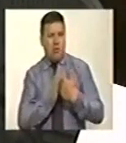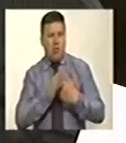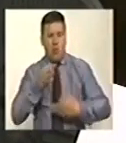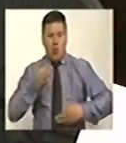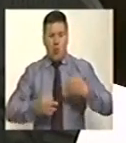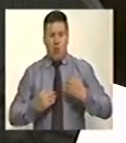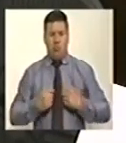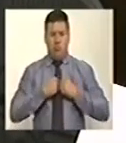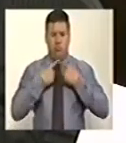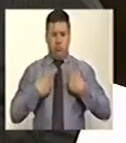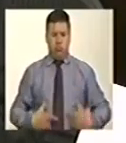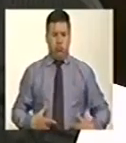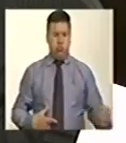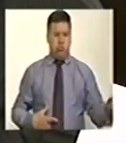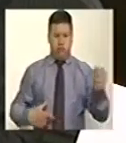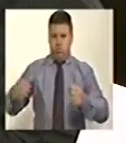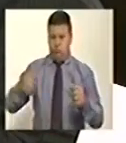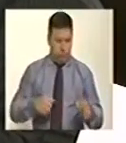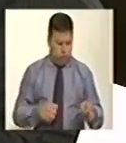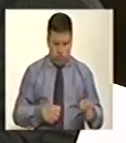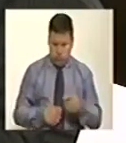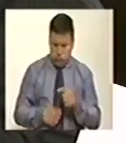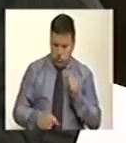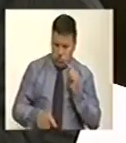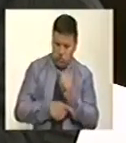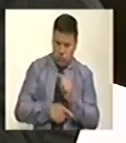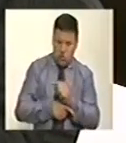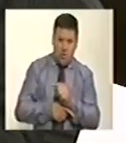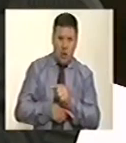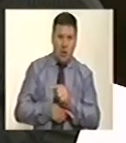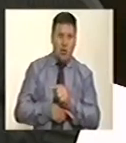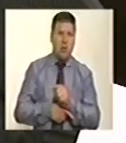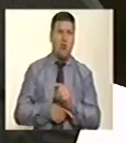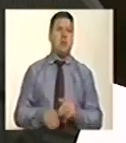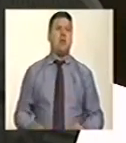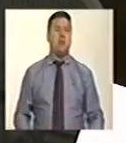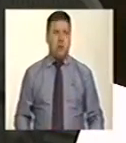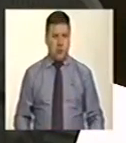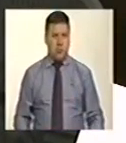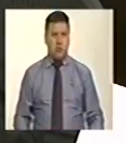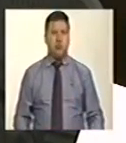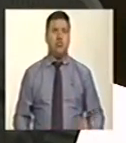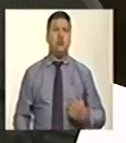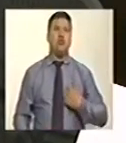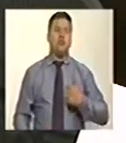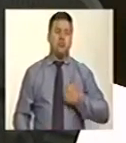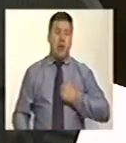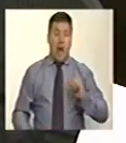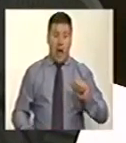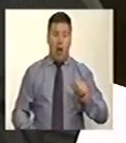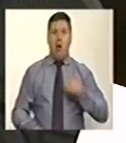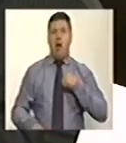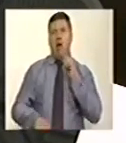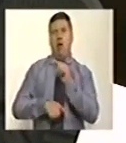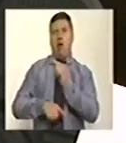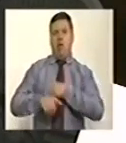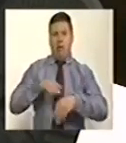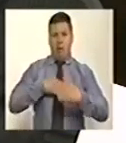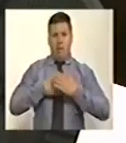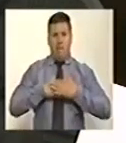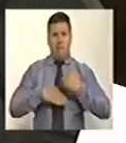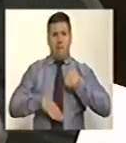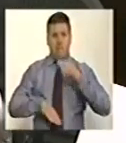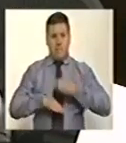Suprema. En el proceso en el cual ella se autoincriminó, que fue el